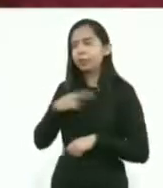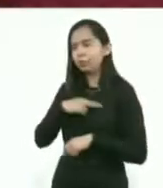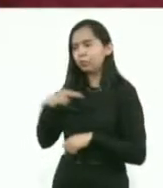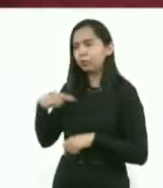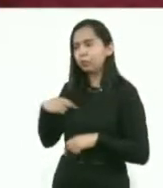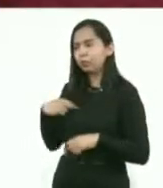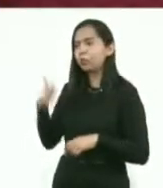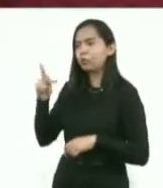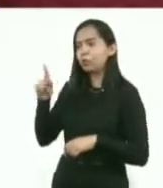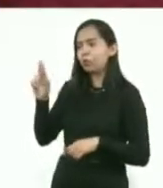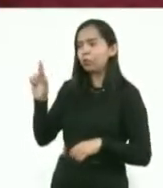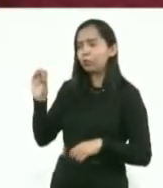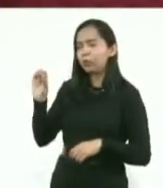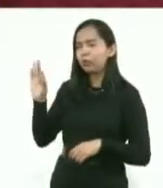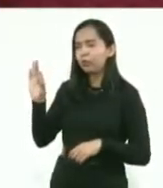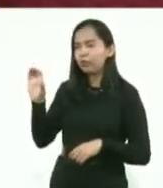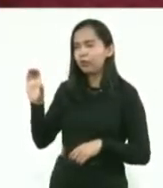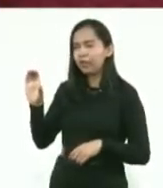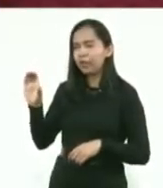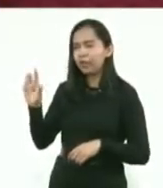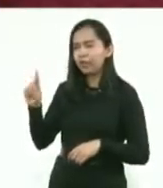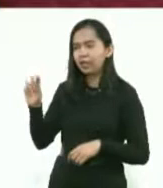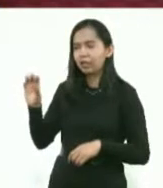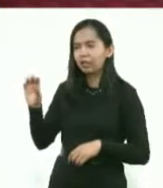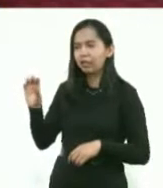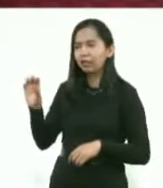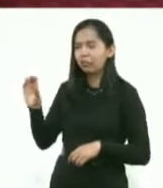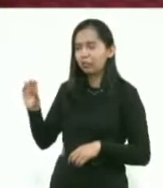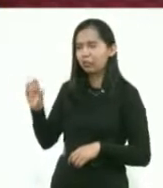nosotros, en Profeco, fueron 800,000 pesos de multa.